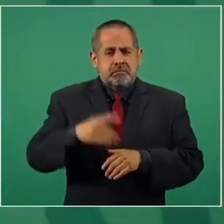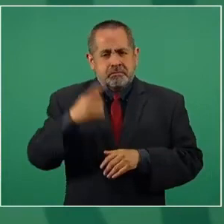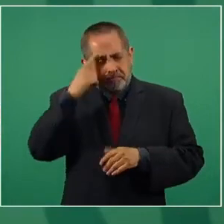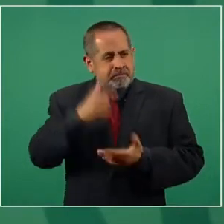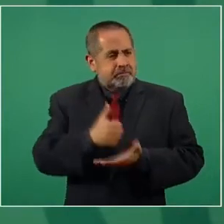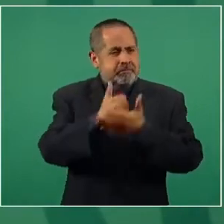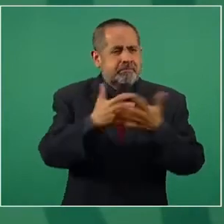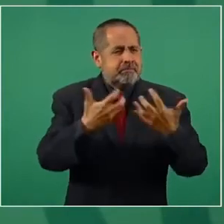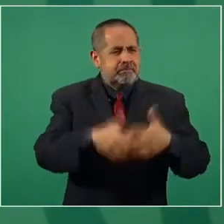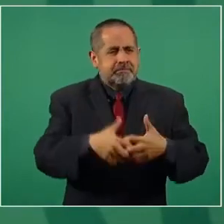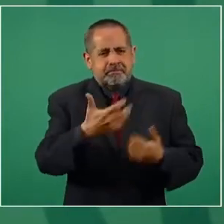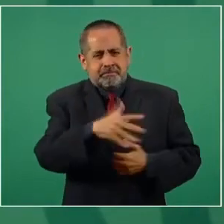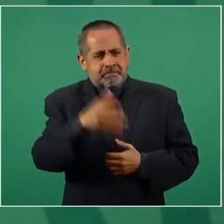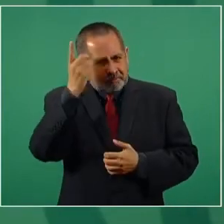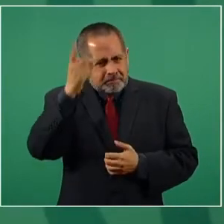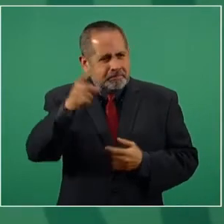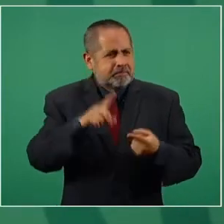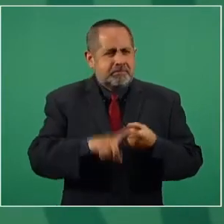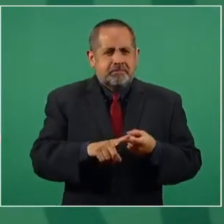ayuda al productor,